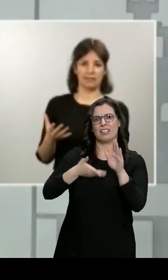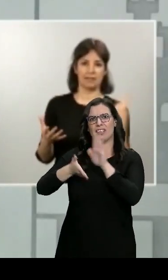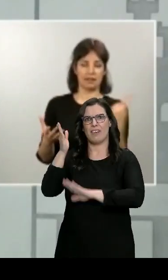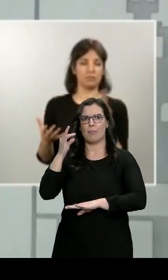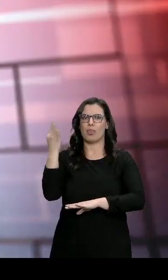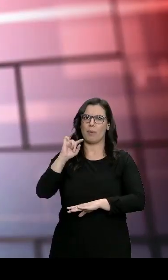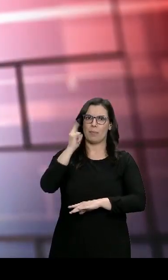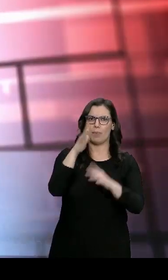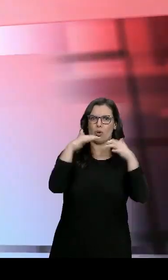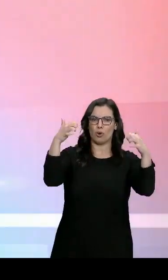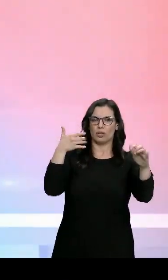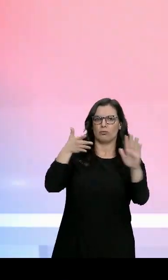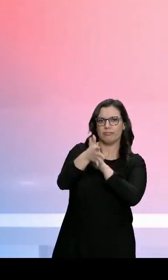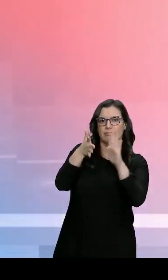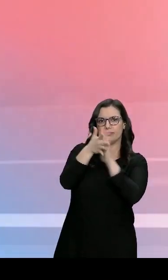el Congreso.